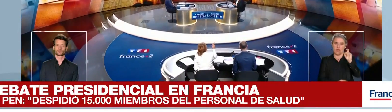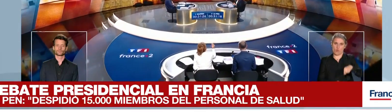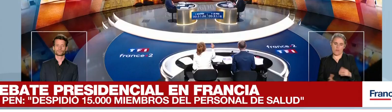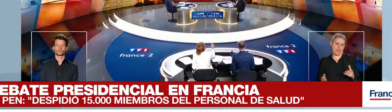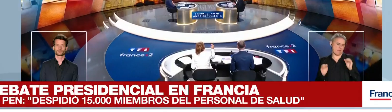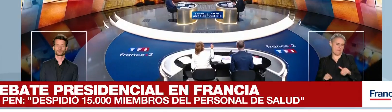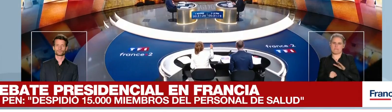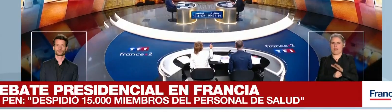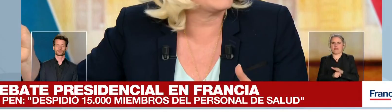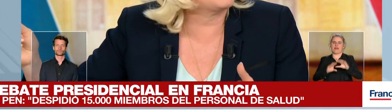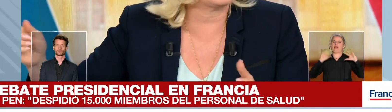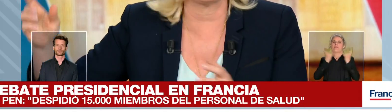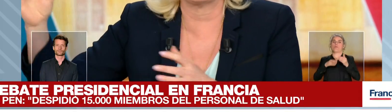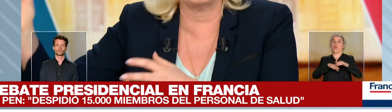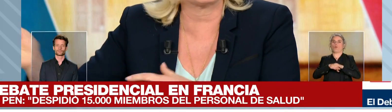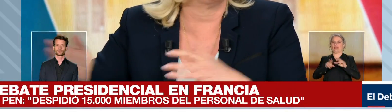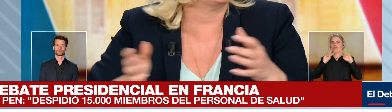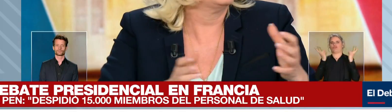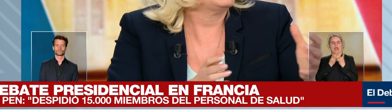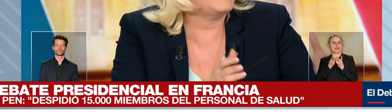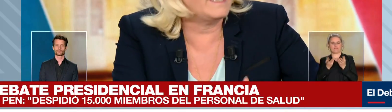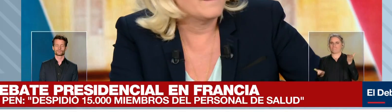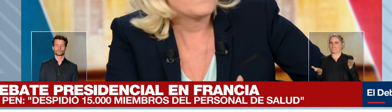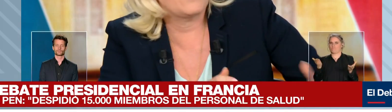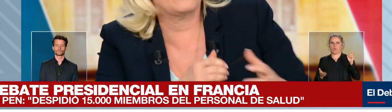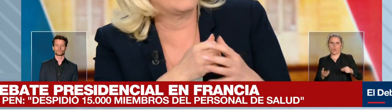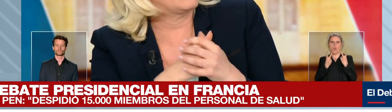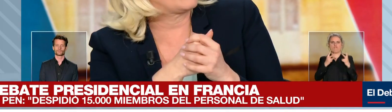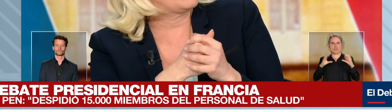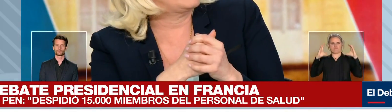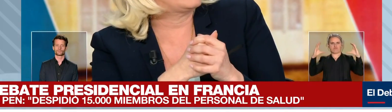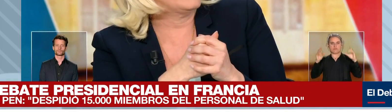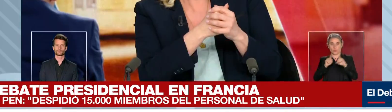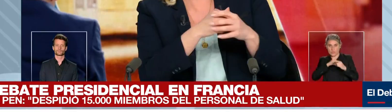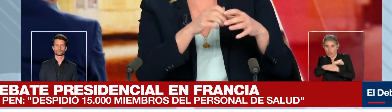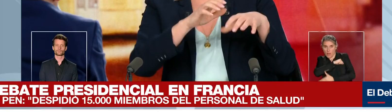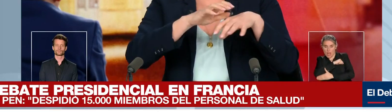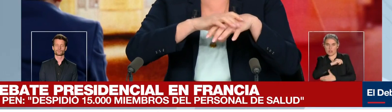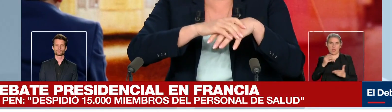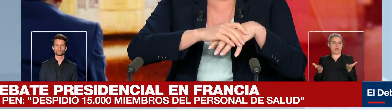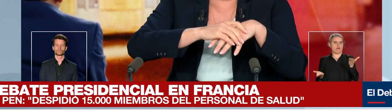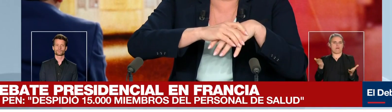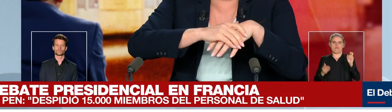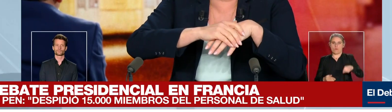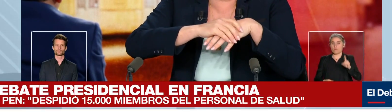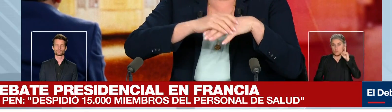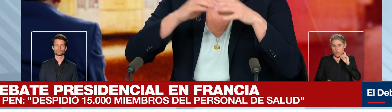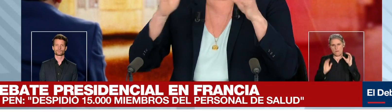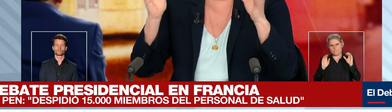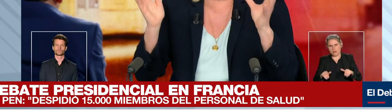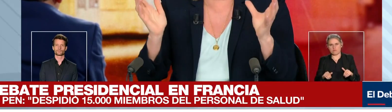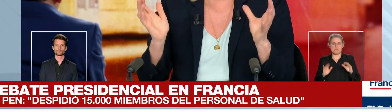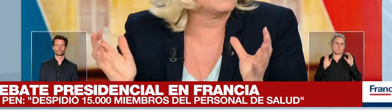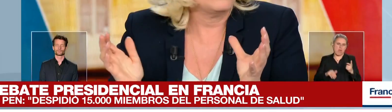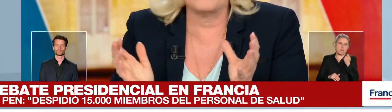más alejados, pero esto no será suficiente. Hay que reequilibrar toda la política entre las grandes ciudades y las zonas rurales,